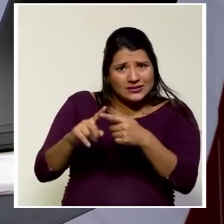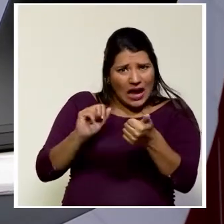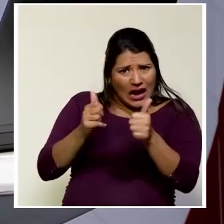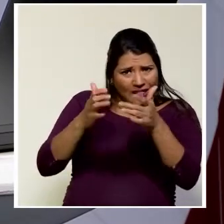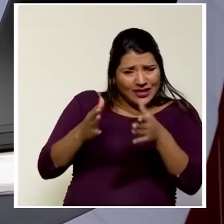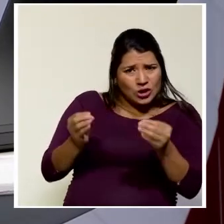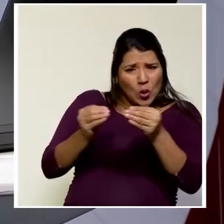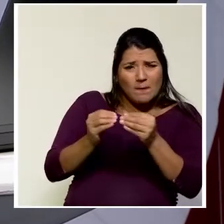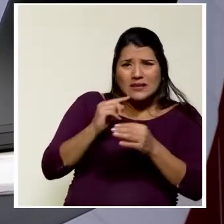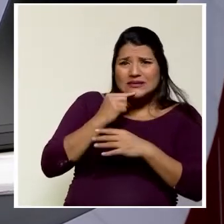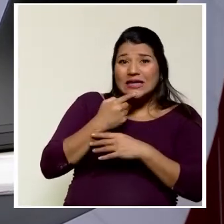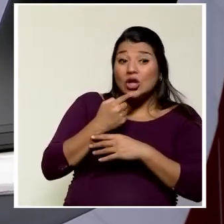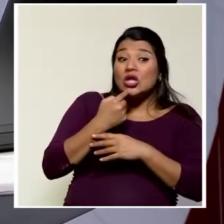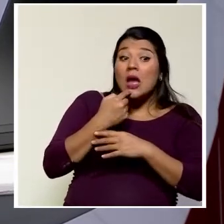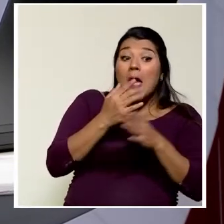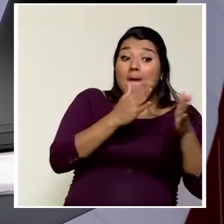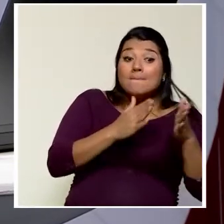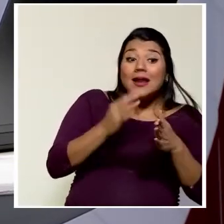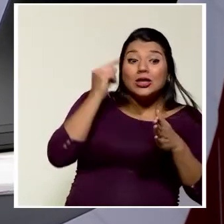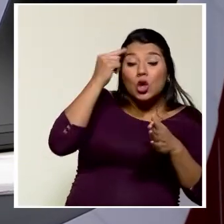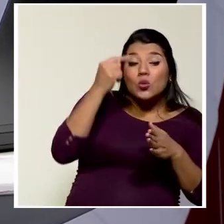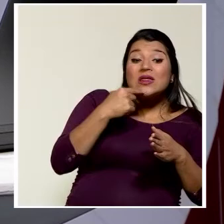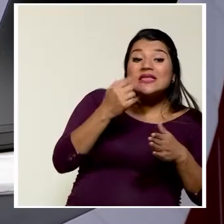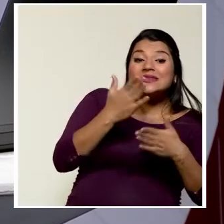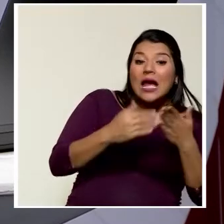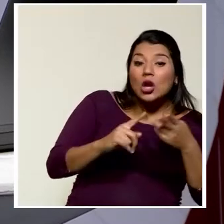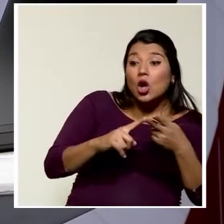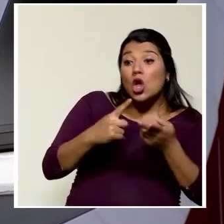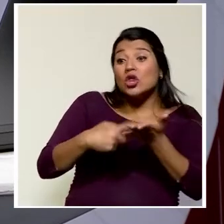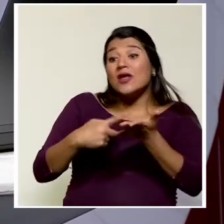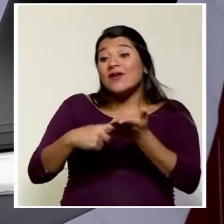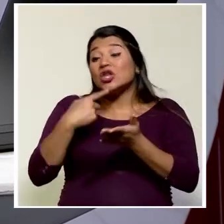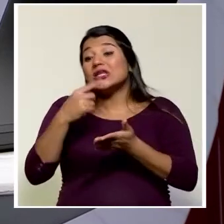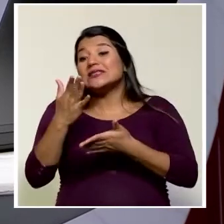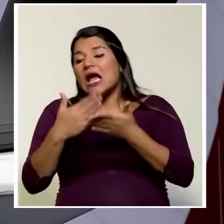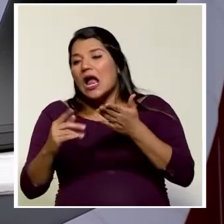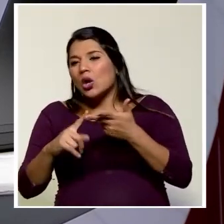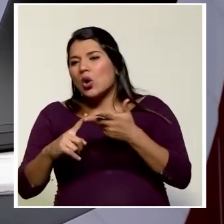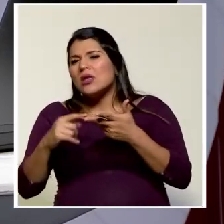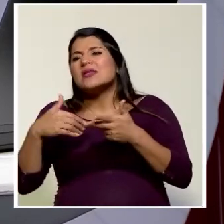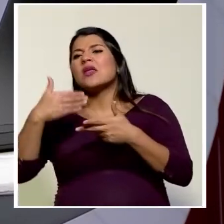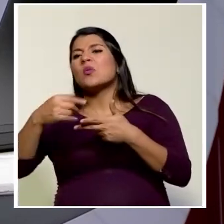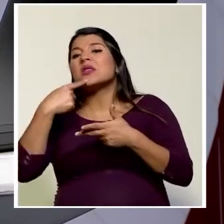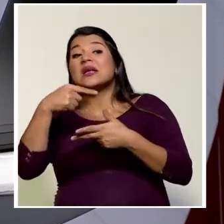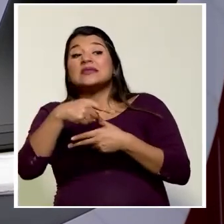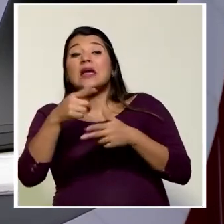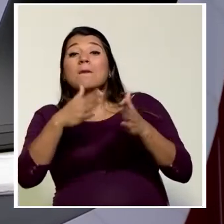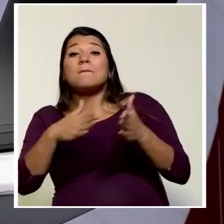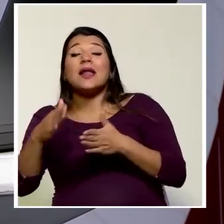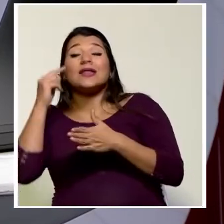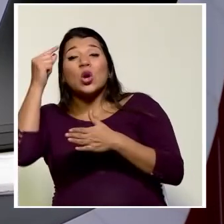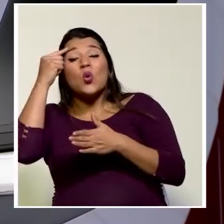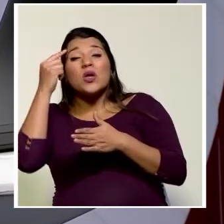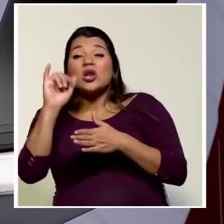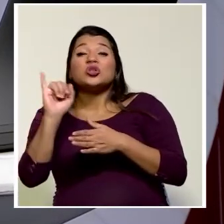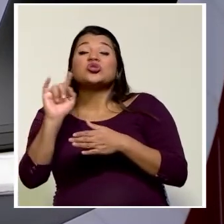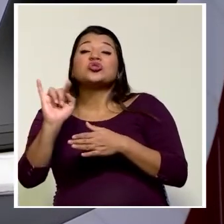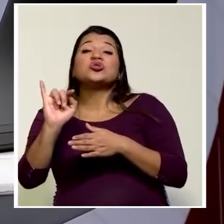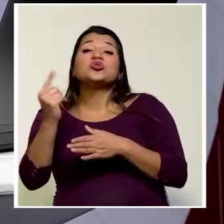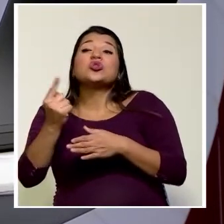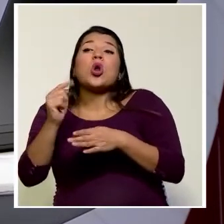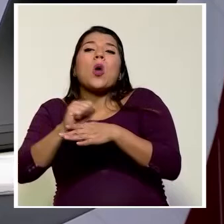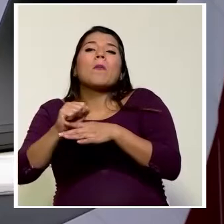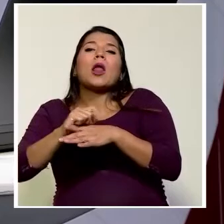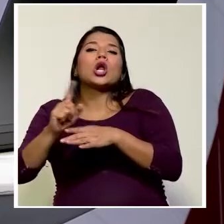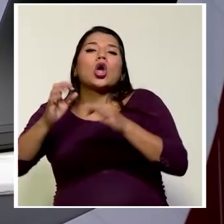dice, en el plan de gobierno dice una cosa, en un debate dice otra, luego dice que ese plan de gobierno en realidad era un borrador o que no fue exactamente